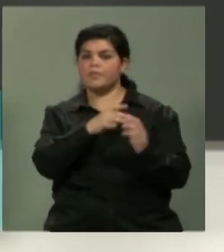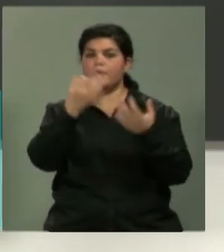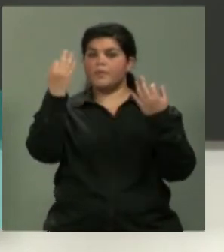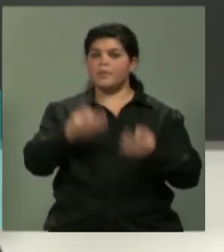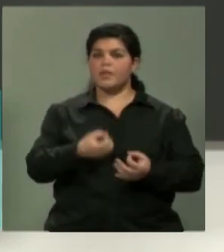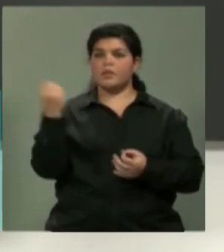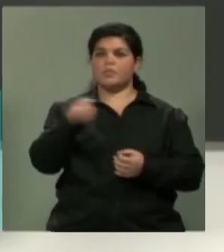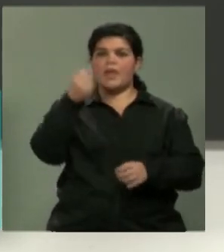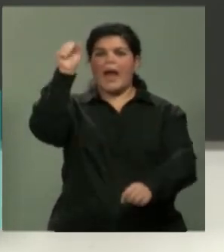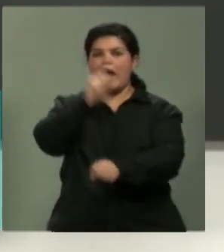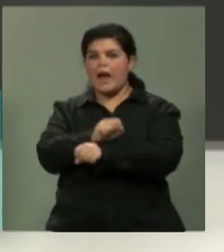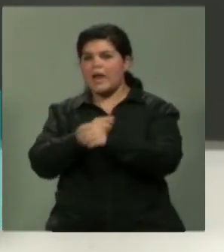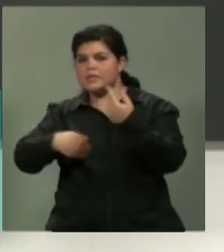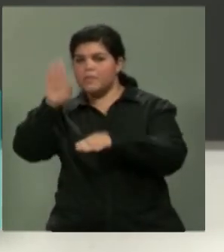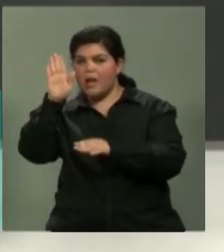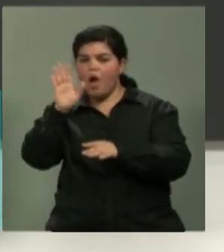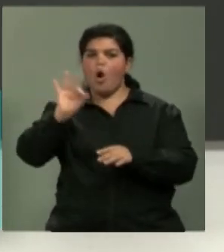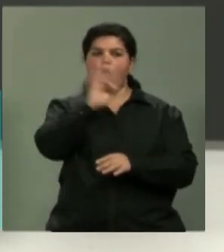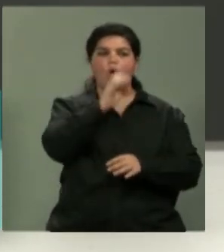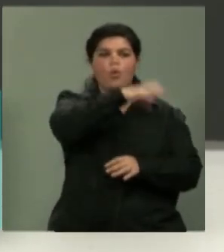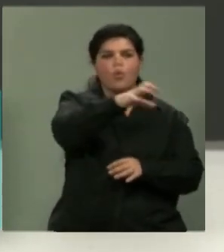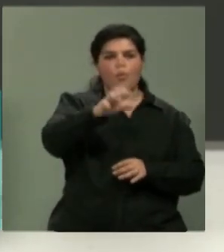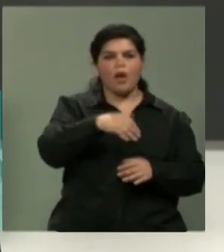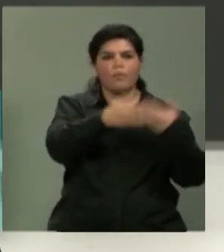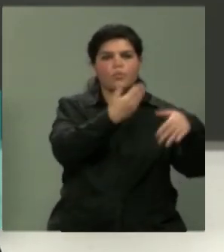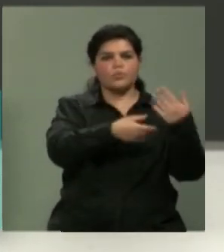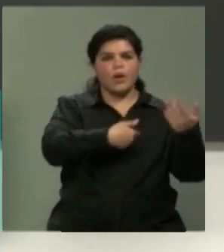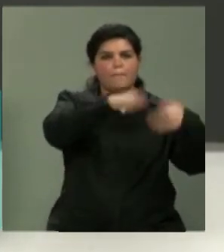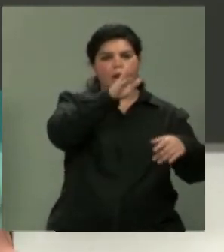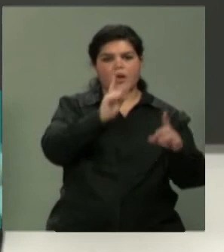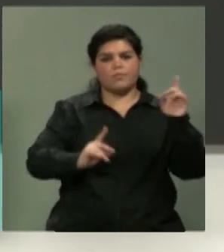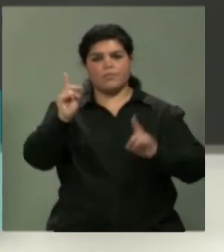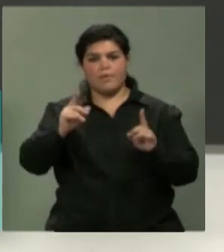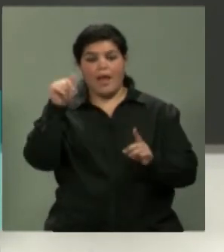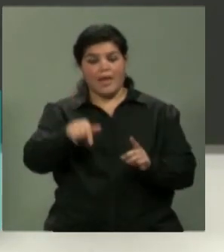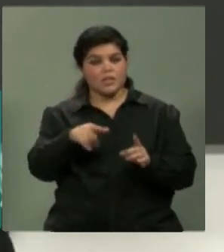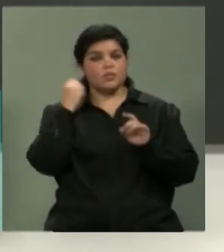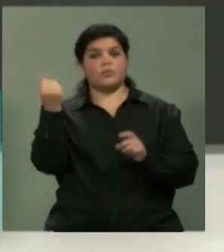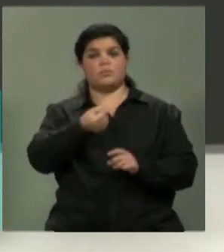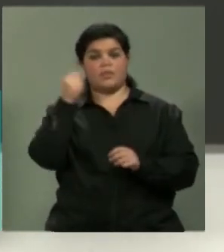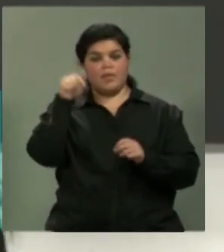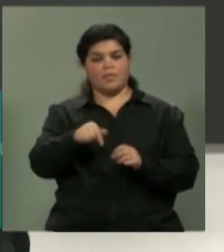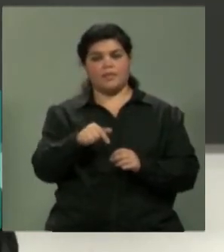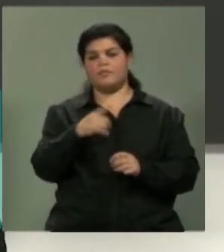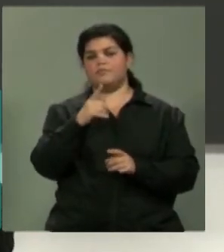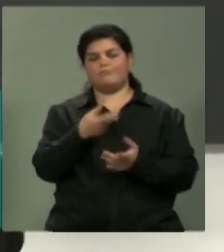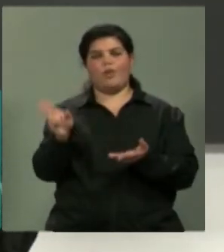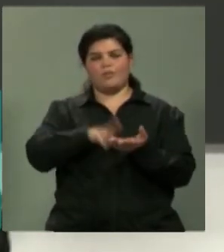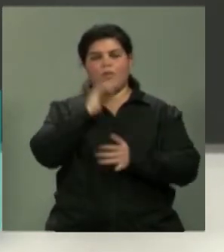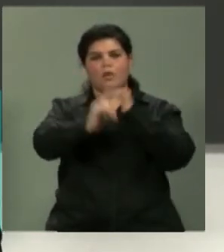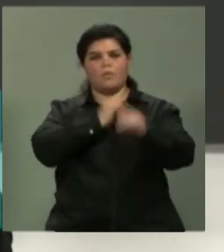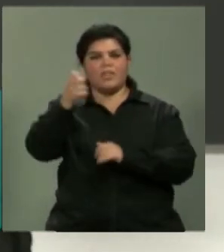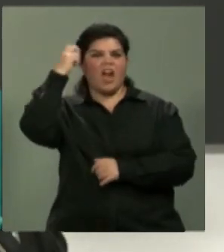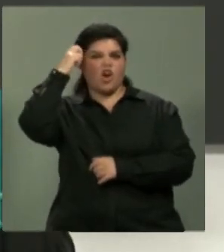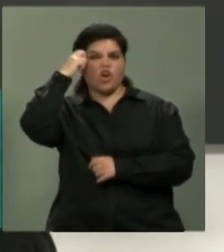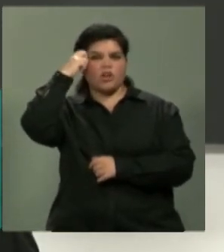¿son más cárceles o son más instituciones las que tienen que funcionar? Y creo que quedarnos en esa discusión, que fue lo que, insisto con esto, en el Congreso se abandonó